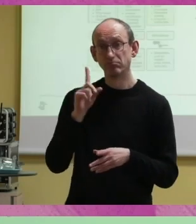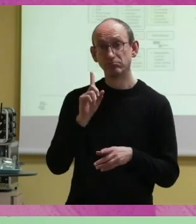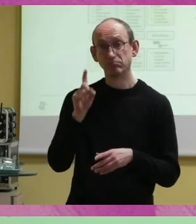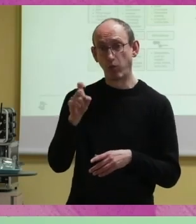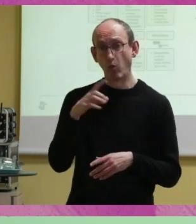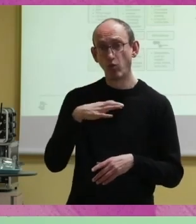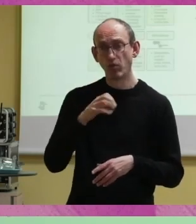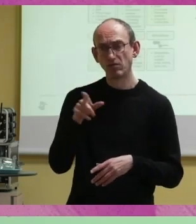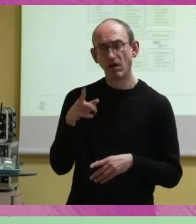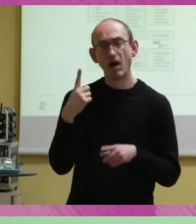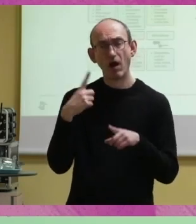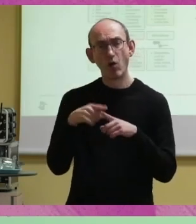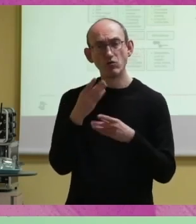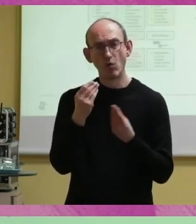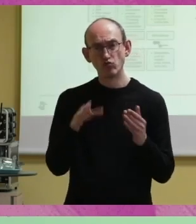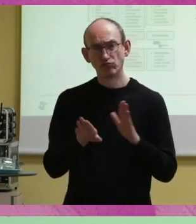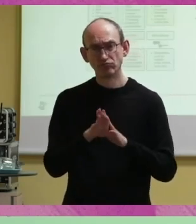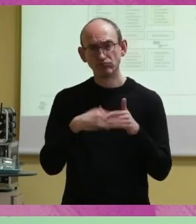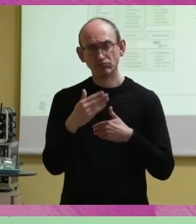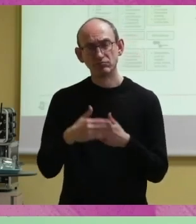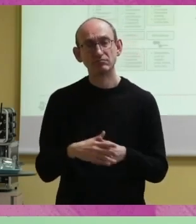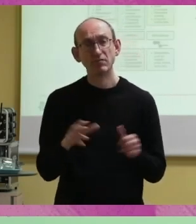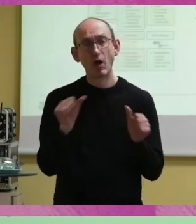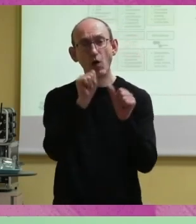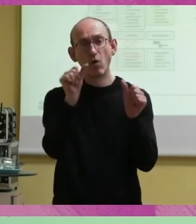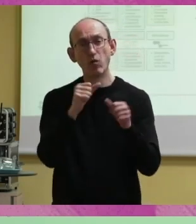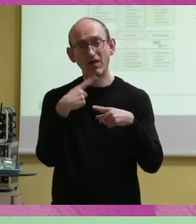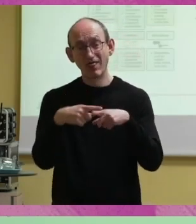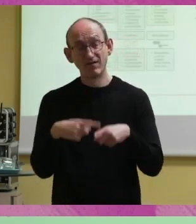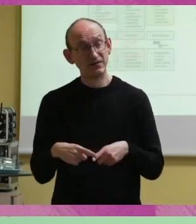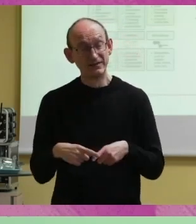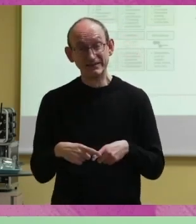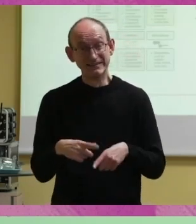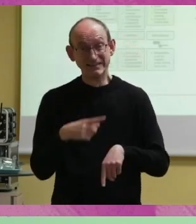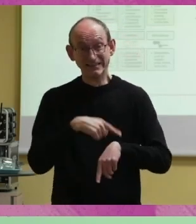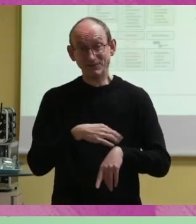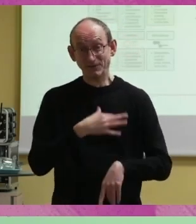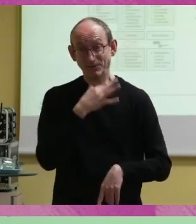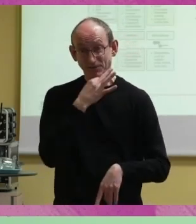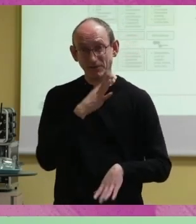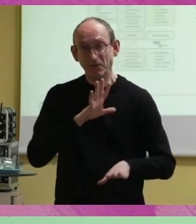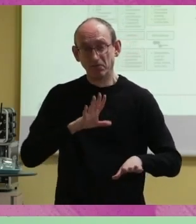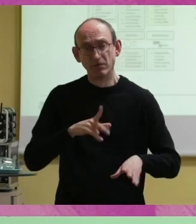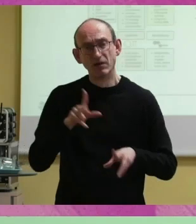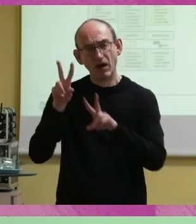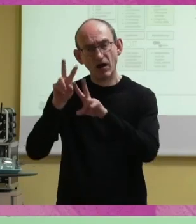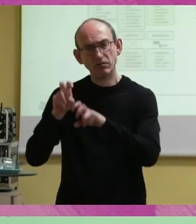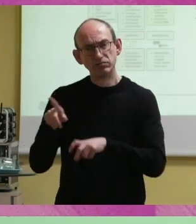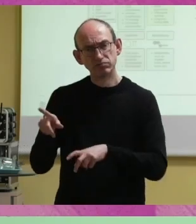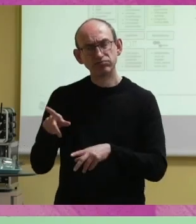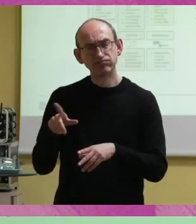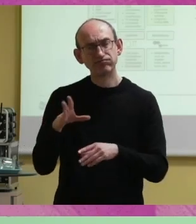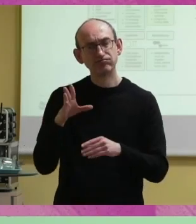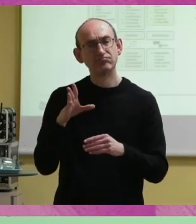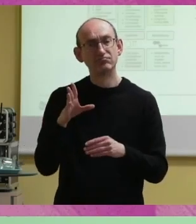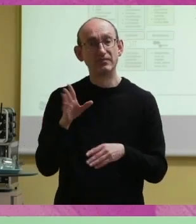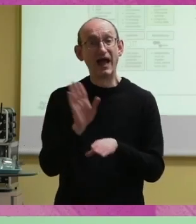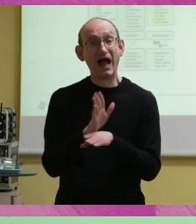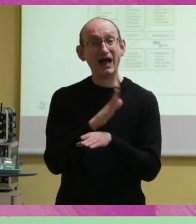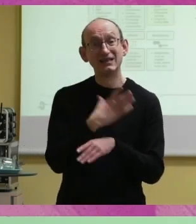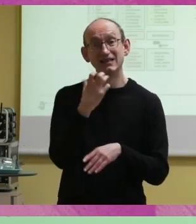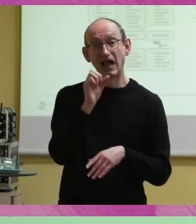Y veréis que hay muchas cosas en marcha. No os hablo de los modelos porque no tengo tiempo, pero bueno, en investigación los utilizamos, muchos de ellos los ha explicado